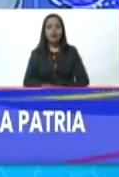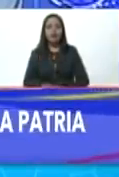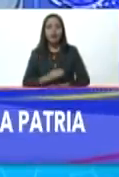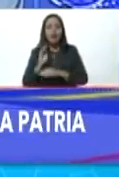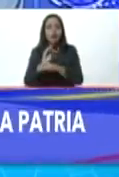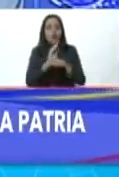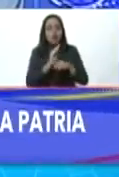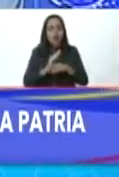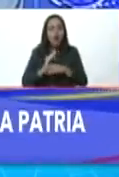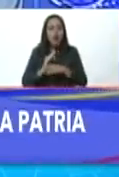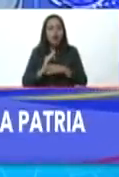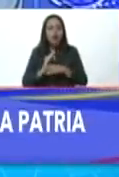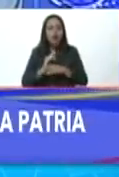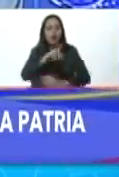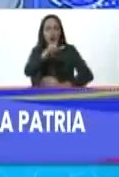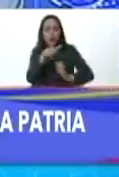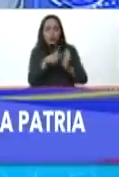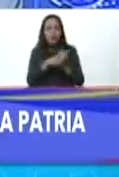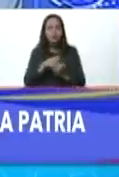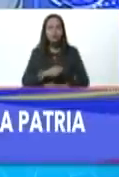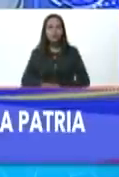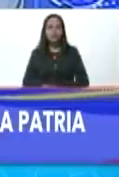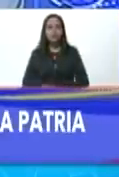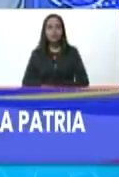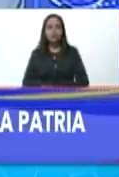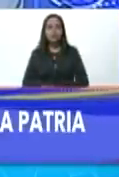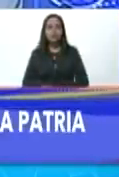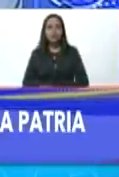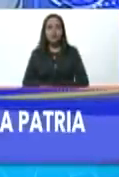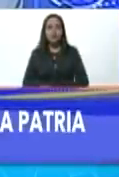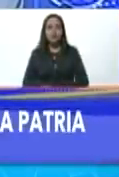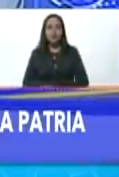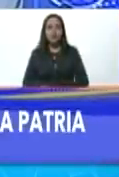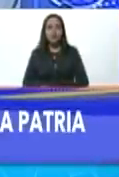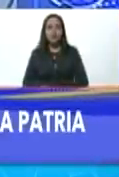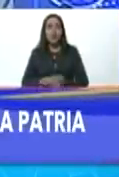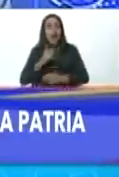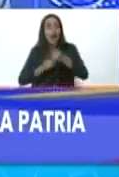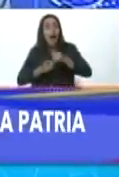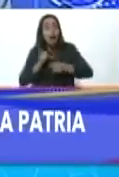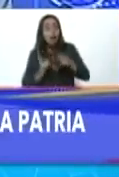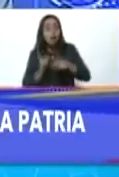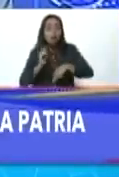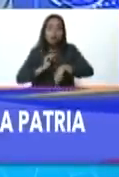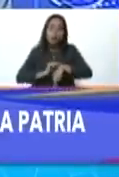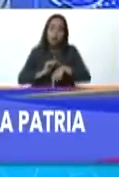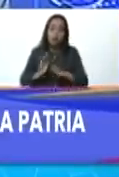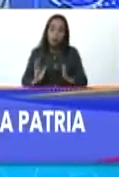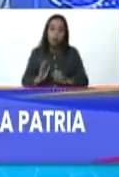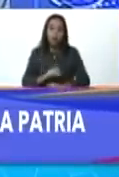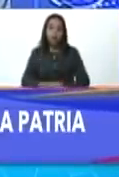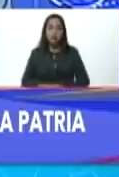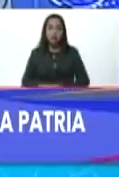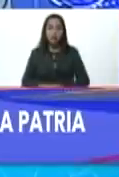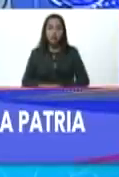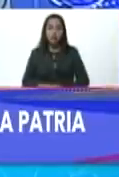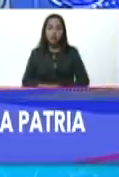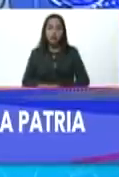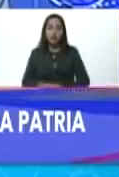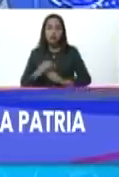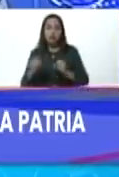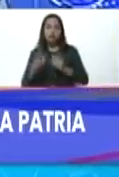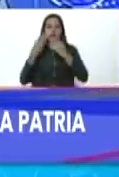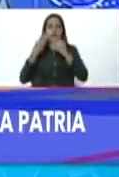prevención suficiente, y si llegaran en un momento dado a tocar el virus a alguna